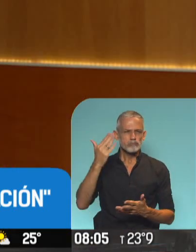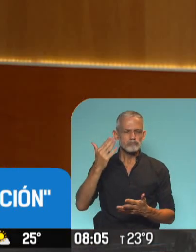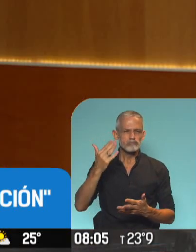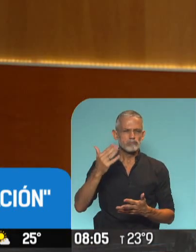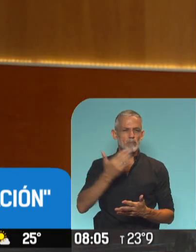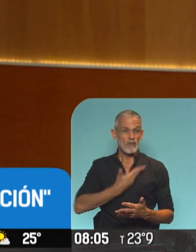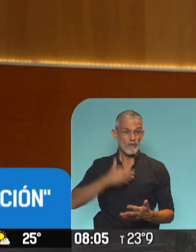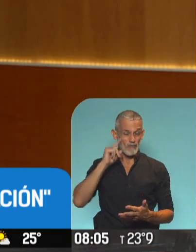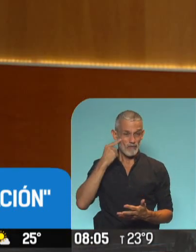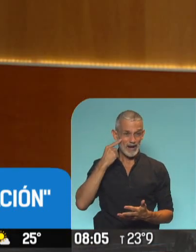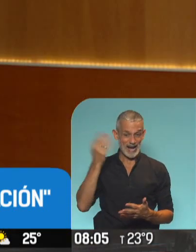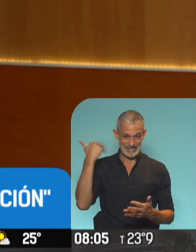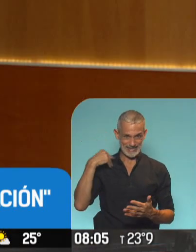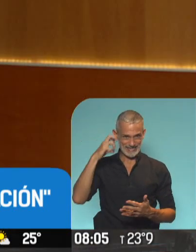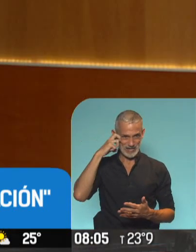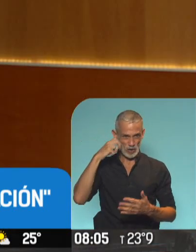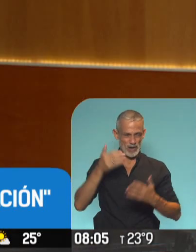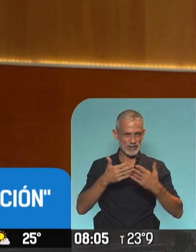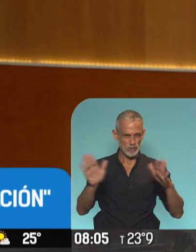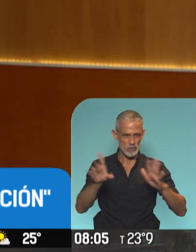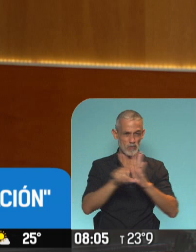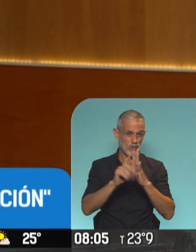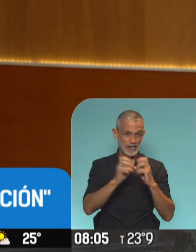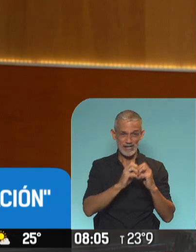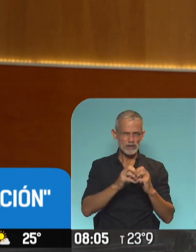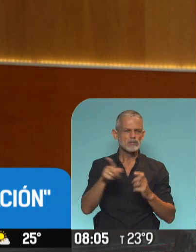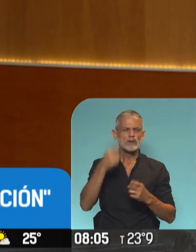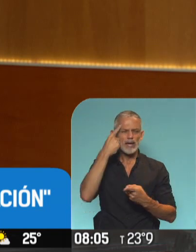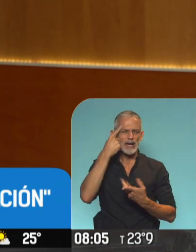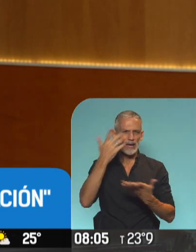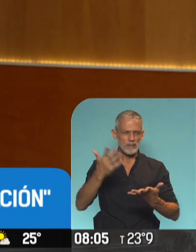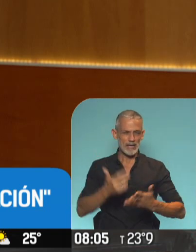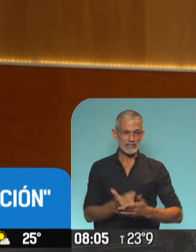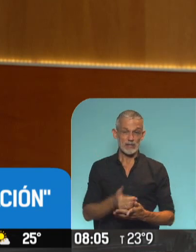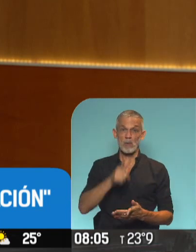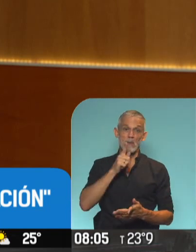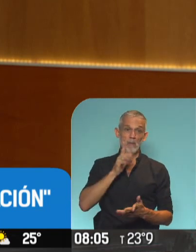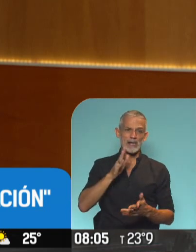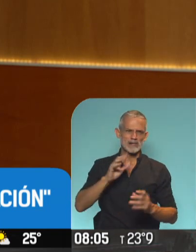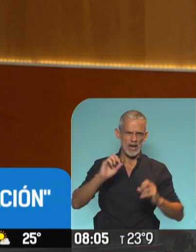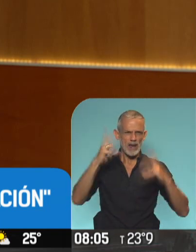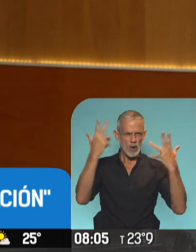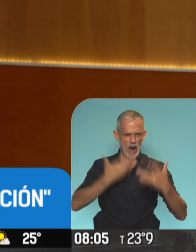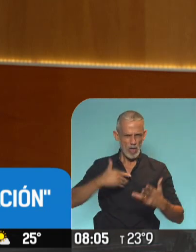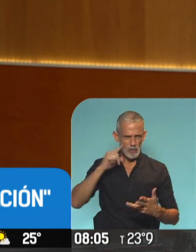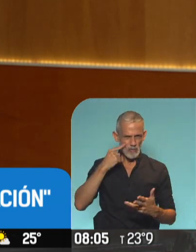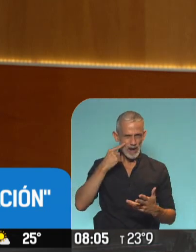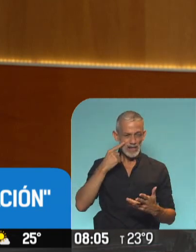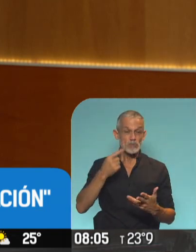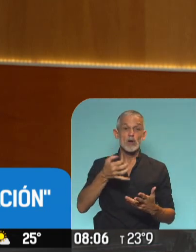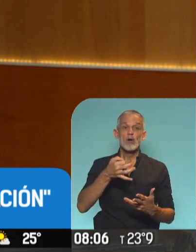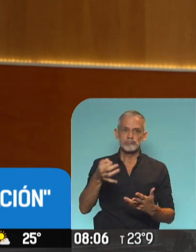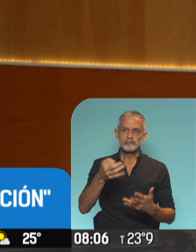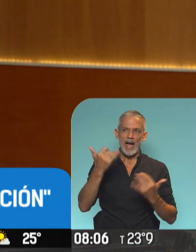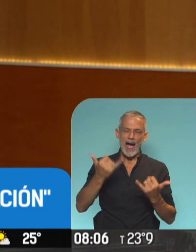Alberto Fernández en la apertura de la Asamblea Legislativa, ¿qué le merece? Porque pareció estar enojado, pero es cierto que